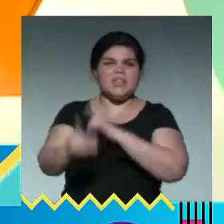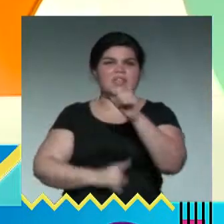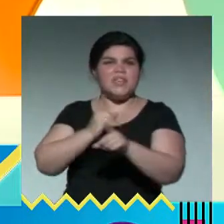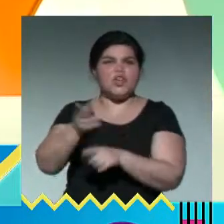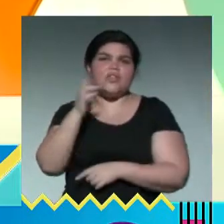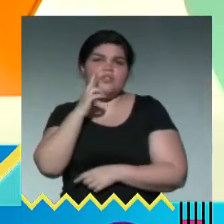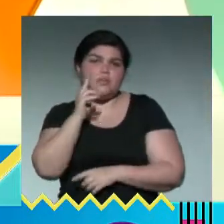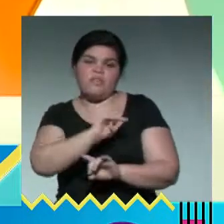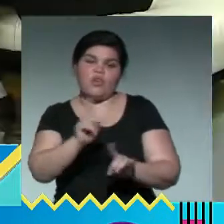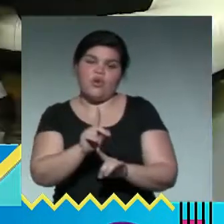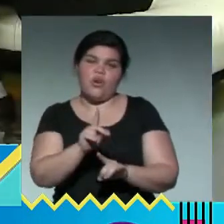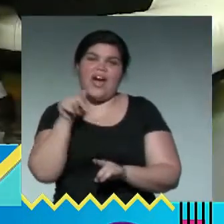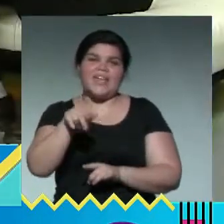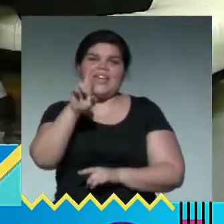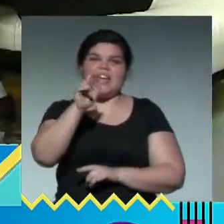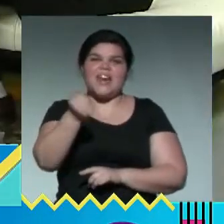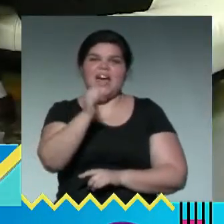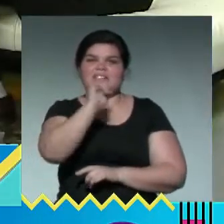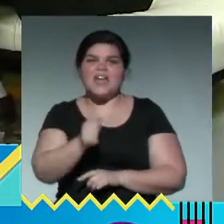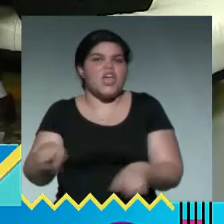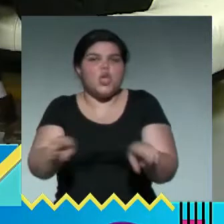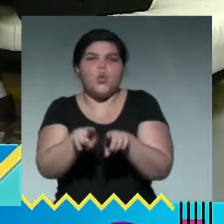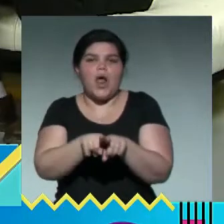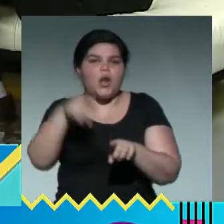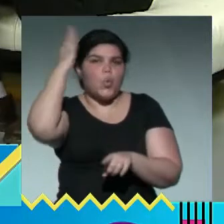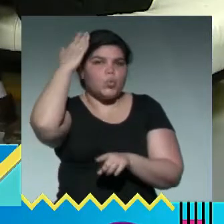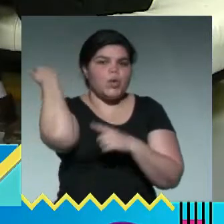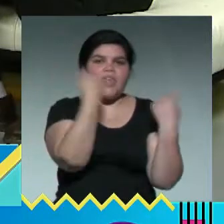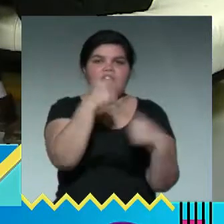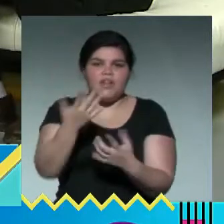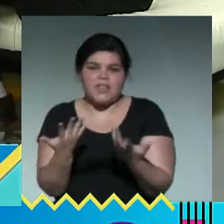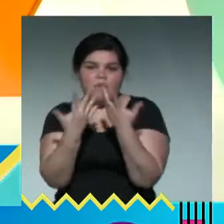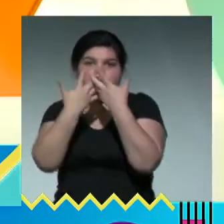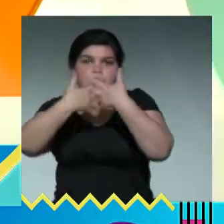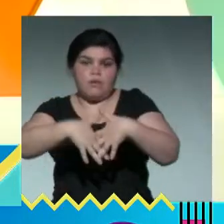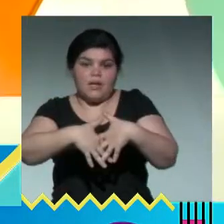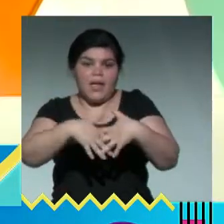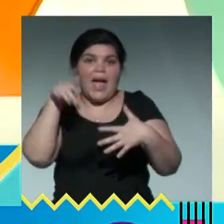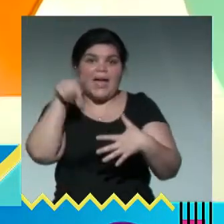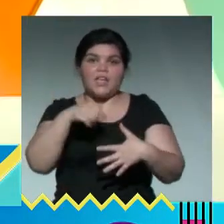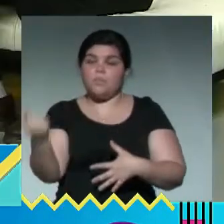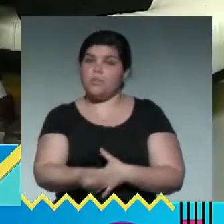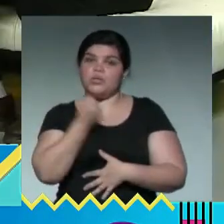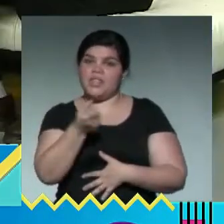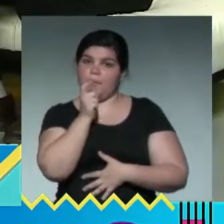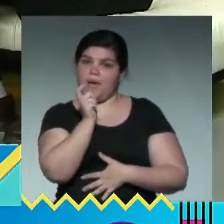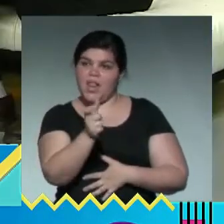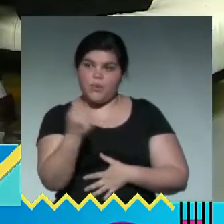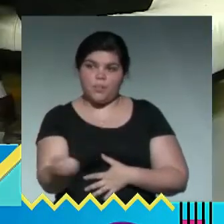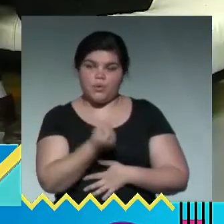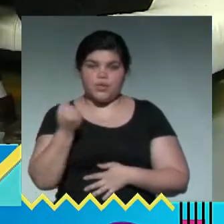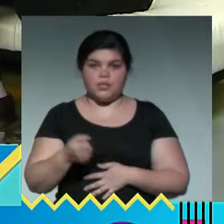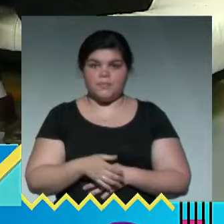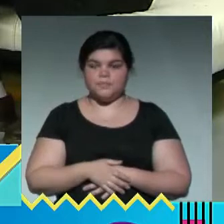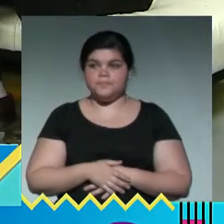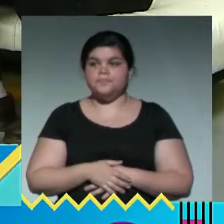de diversidad cultural, pero el mestizaje es un concepto clave para entender América. Perfecto, con eso nos vamos a